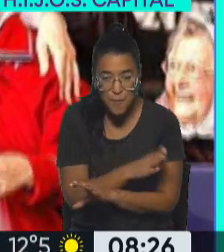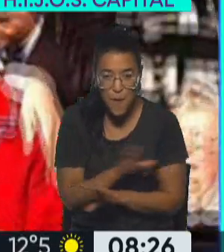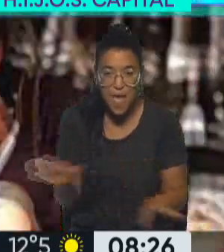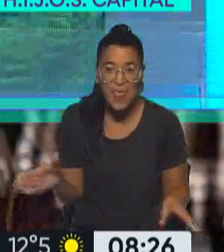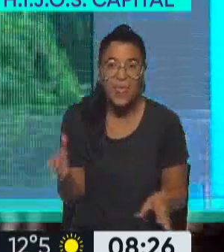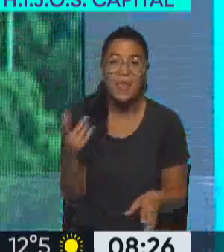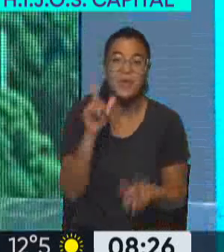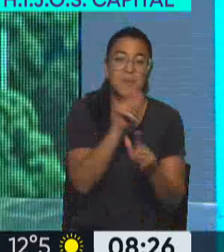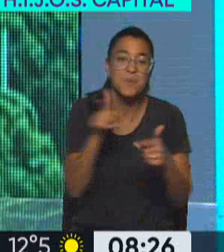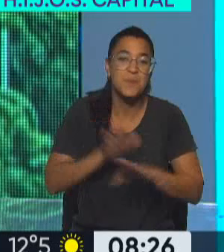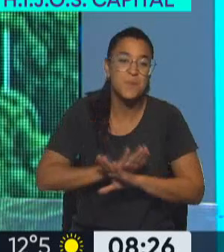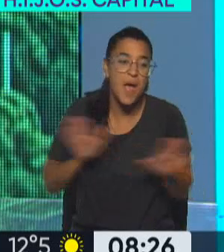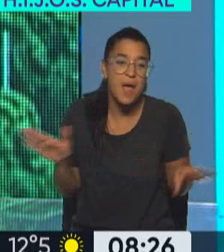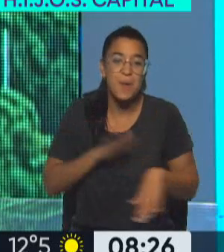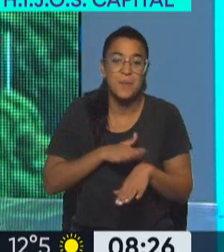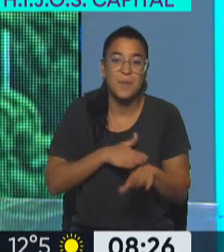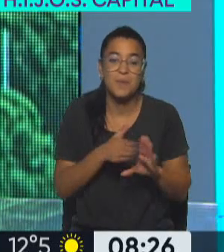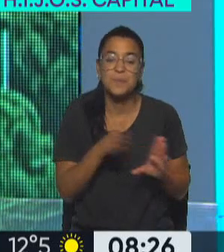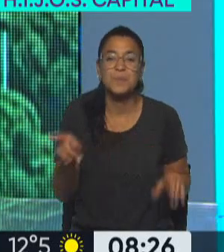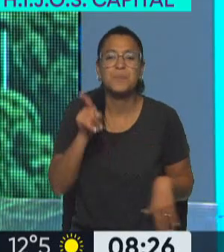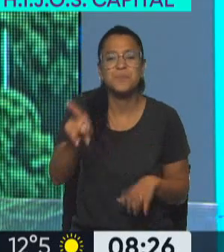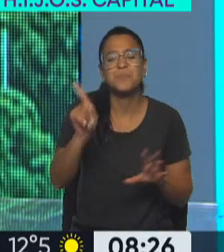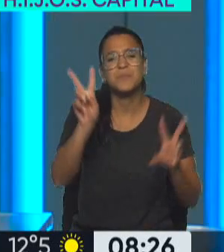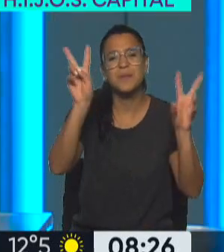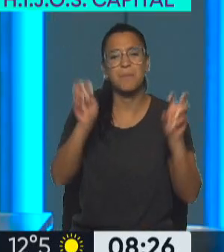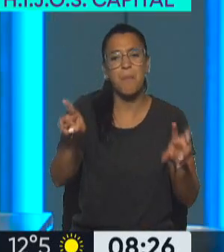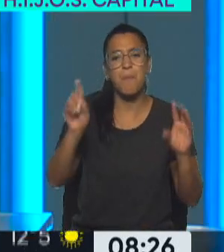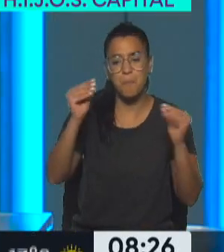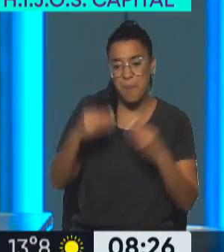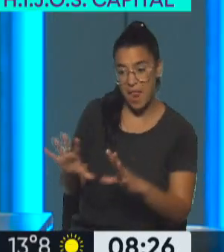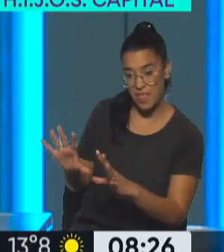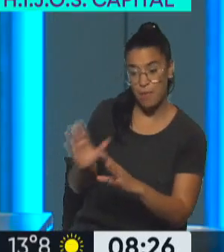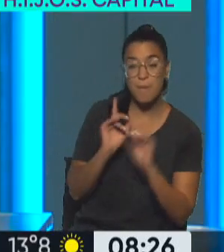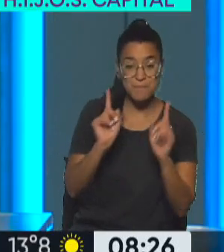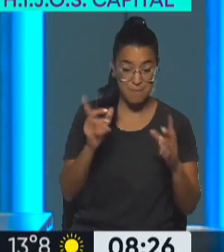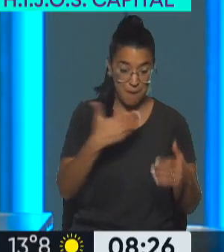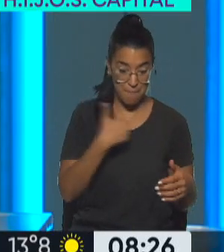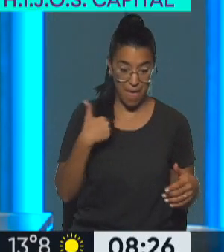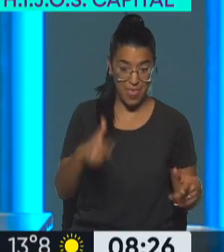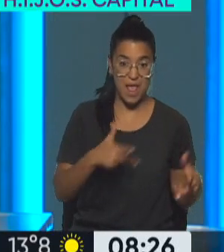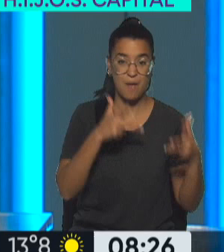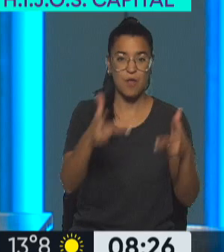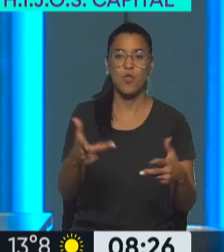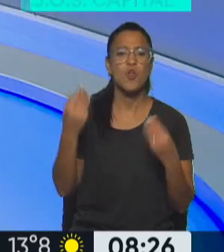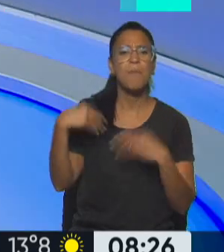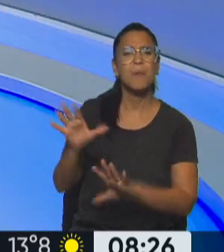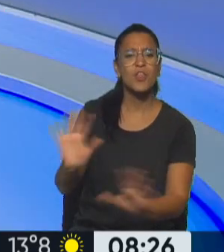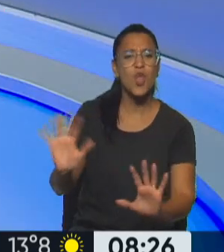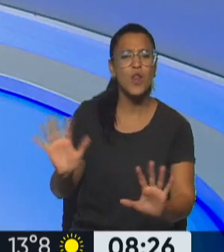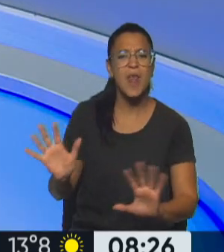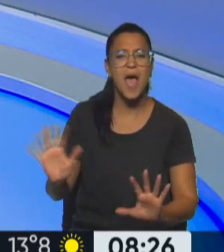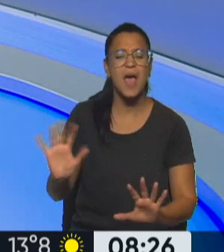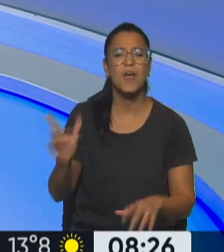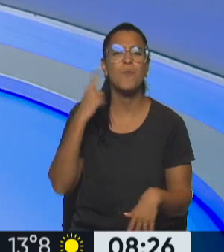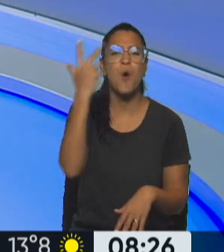no las vamos a tener más en un momento, Déjame lamentablemente. detenerme en ese concepto de pérdida, porque ayer las propias madres hablaron, no se perdió nada, no es que